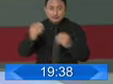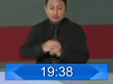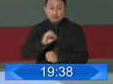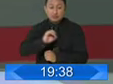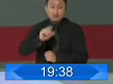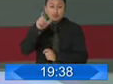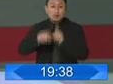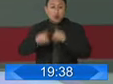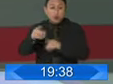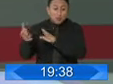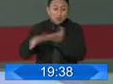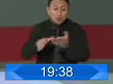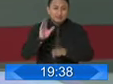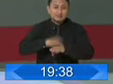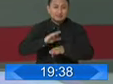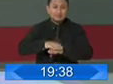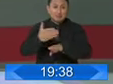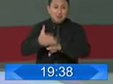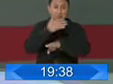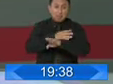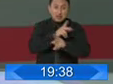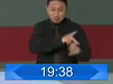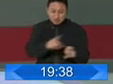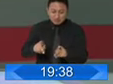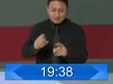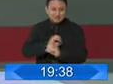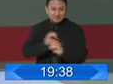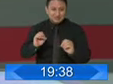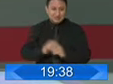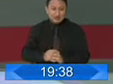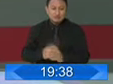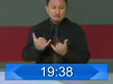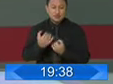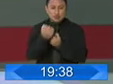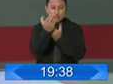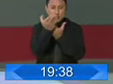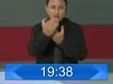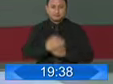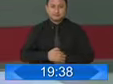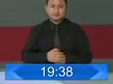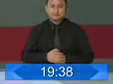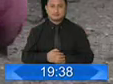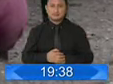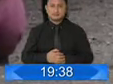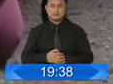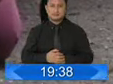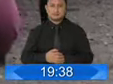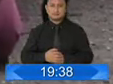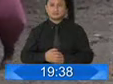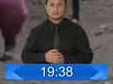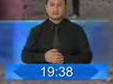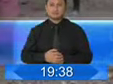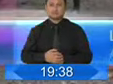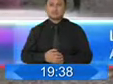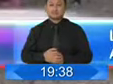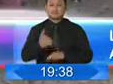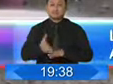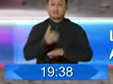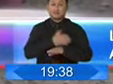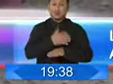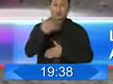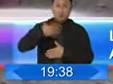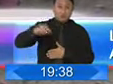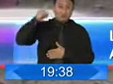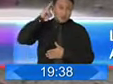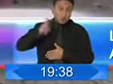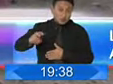han fallecido por falta de preparación. Veamos un informe de Andrea Medina. Antes de organizar recorridos o hacer